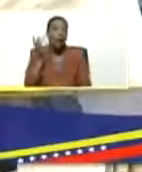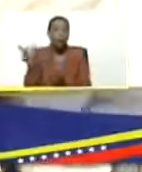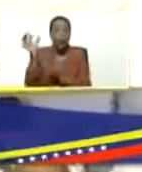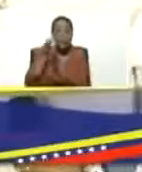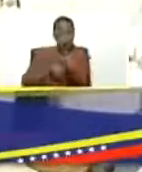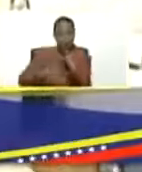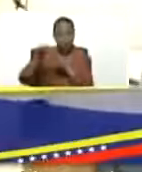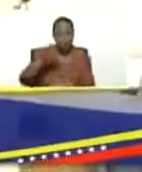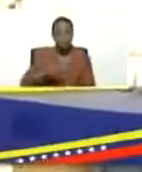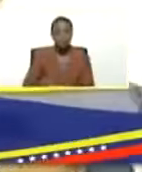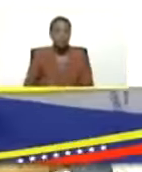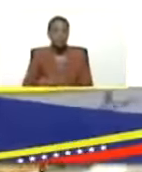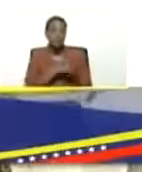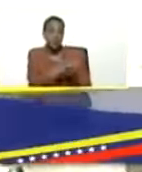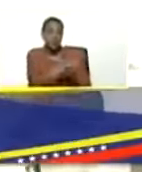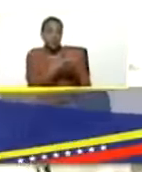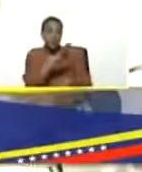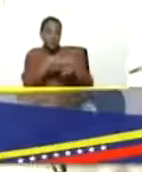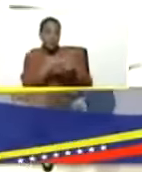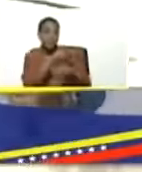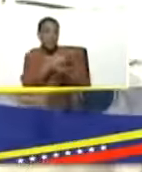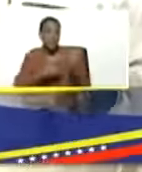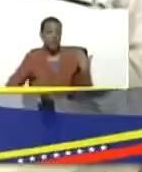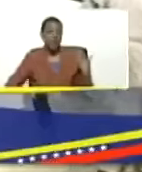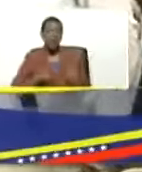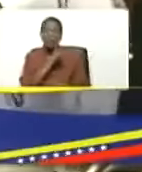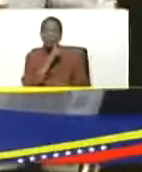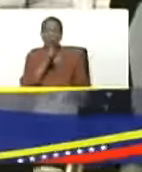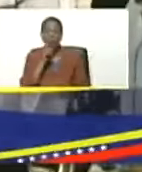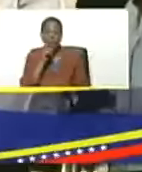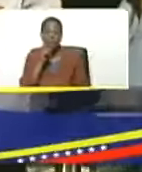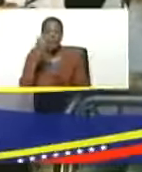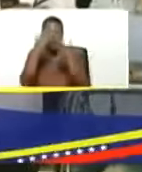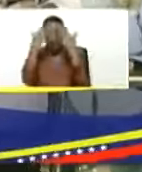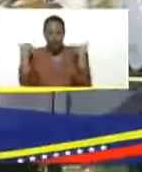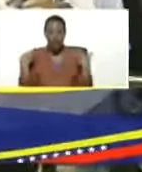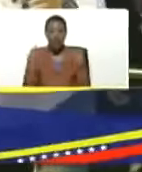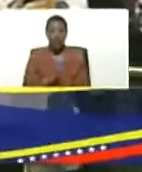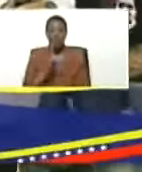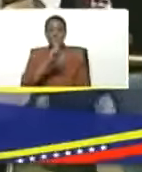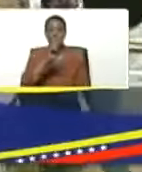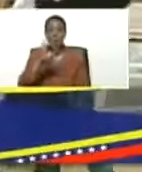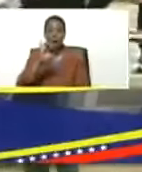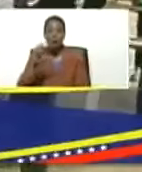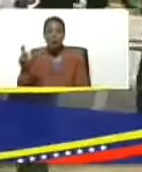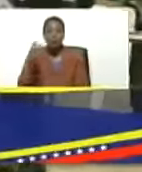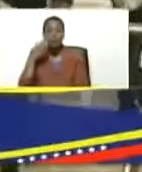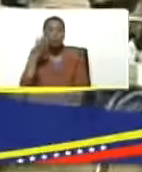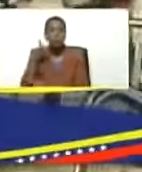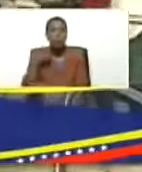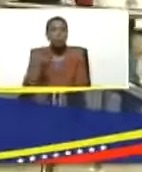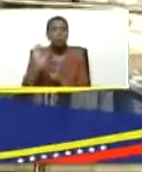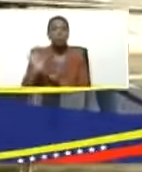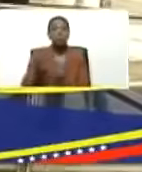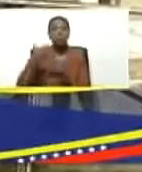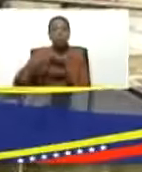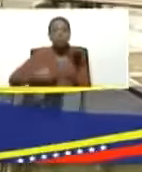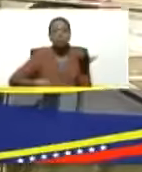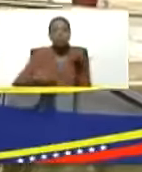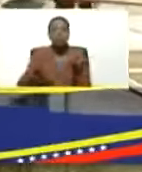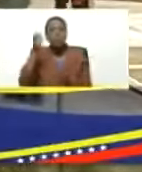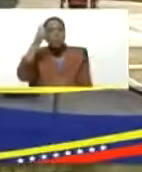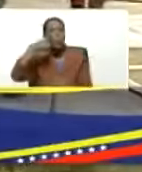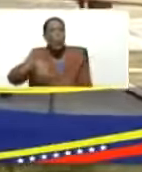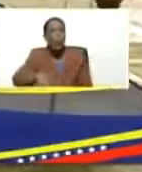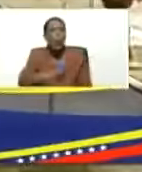Bueno, presidente, este hospital, como le había dicho, su nombre, Virgen del Valle, fue a consulta popular por instrucciones suyas. ¿Qué dice el